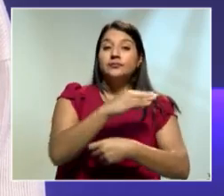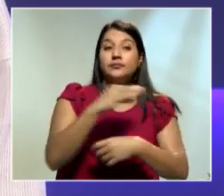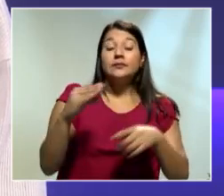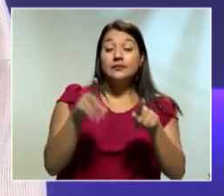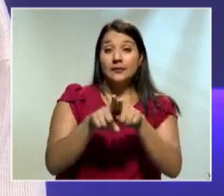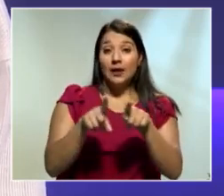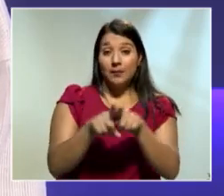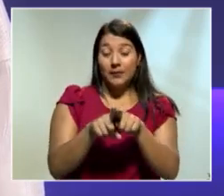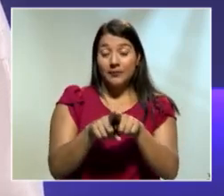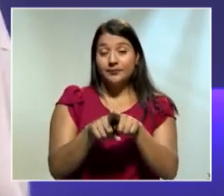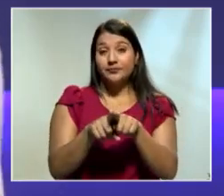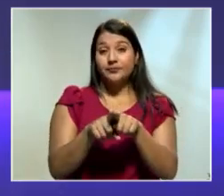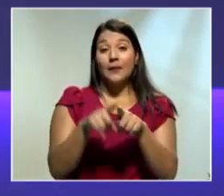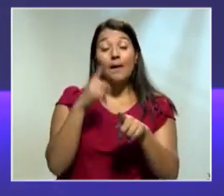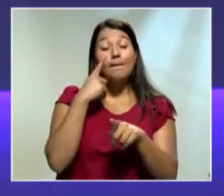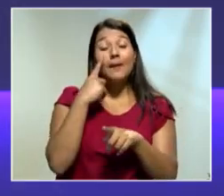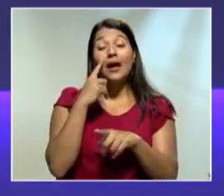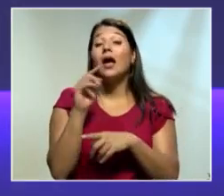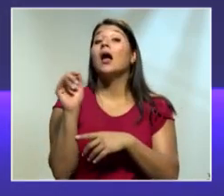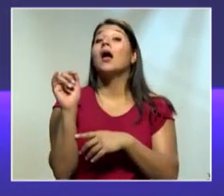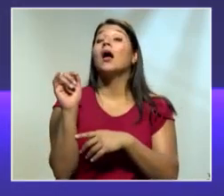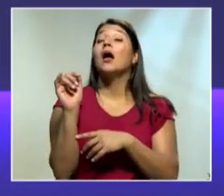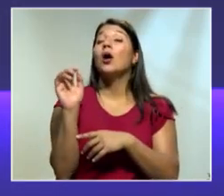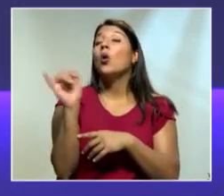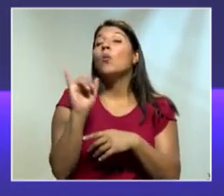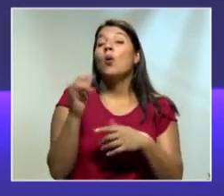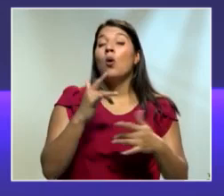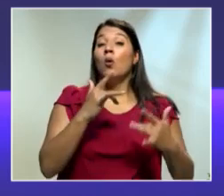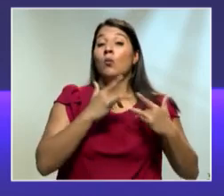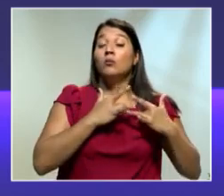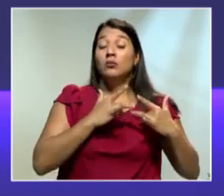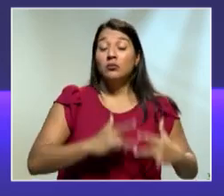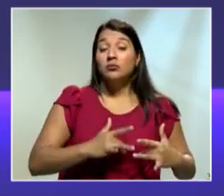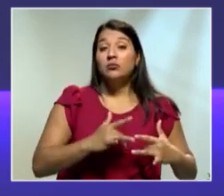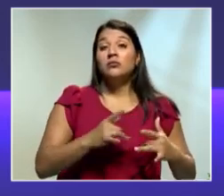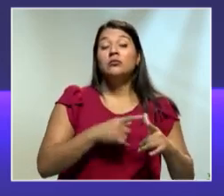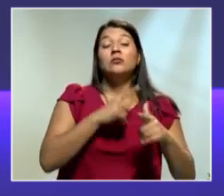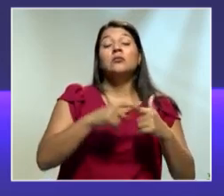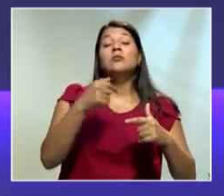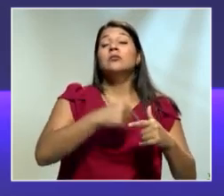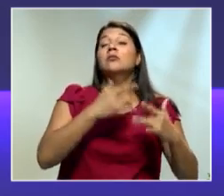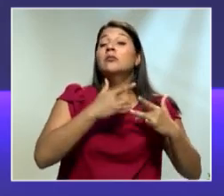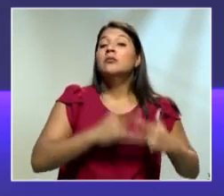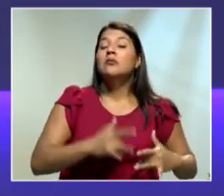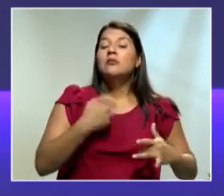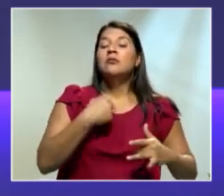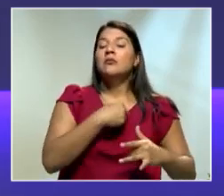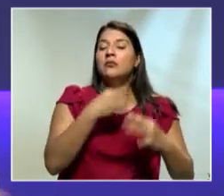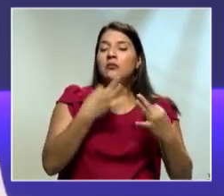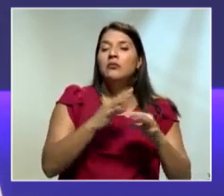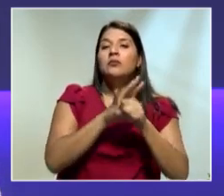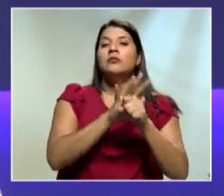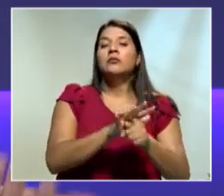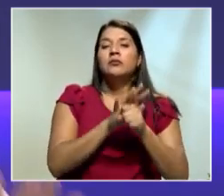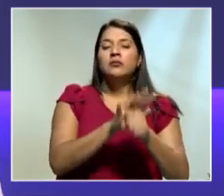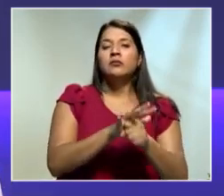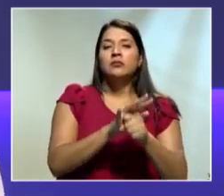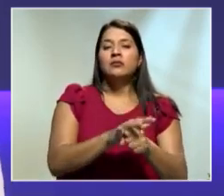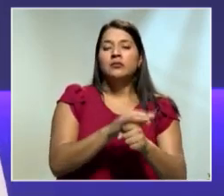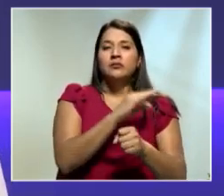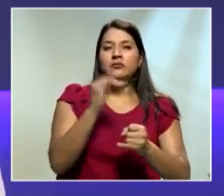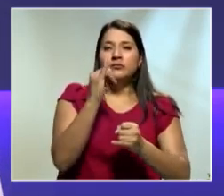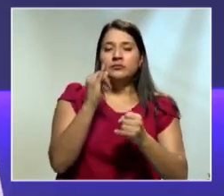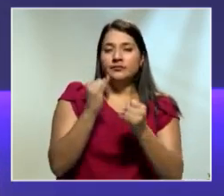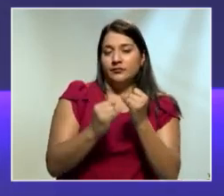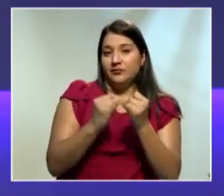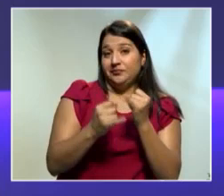y ve como también este vacío que existe. Entonces, sobre ese vacío es que tratamos de generar presión. Últimamente